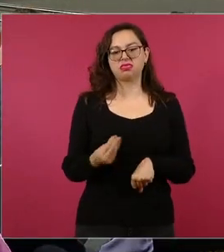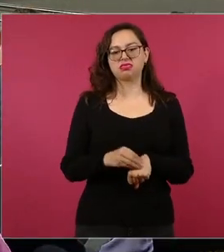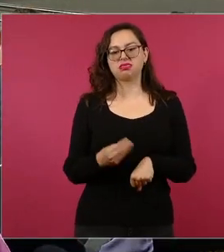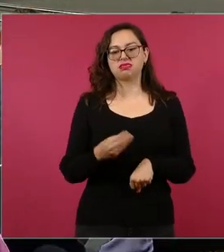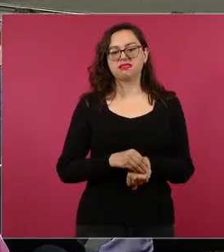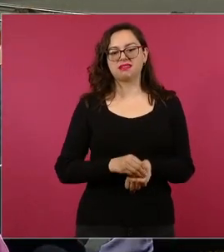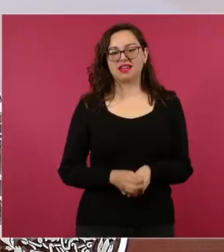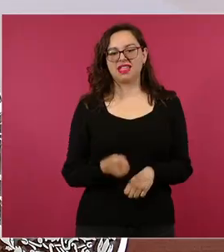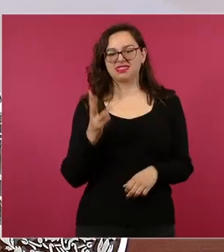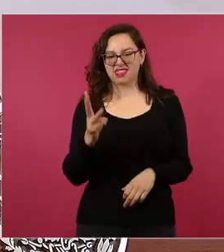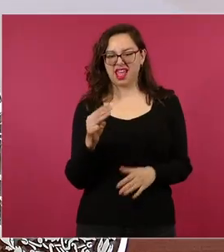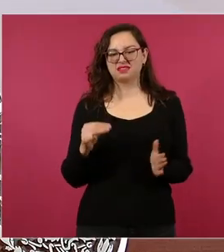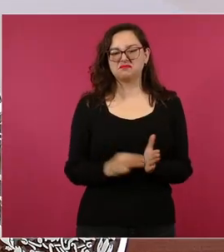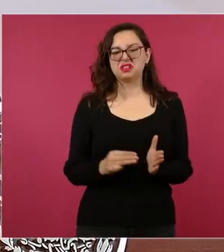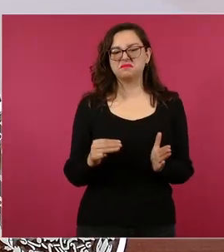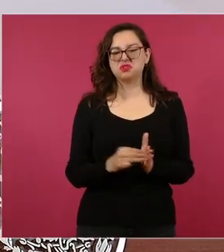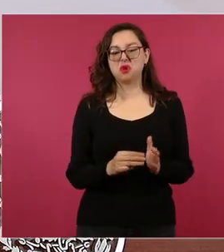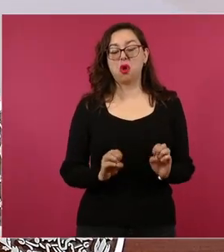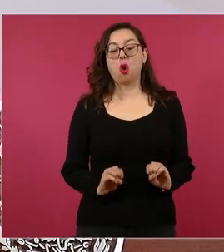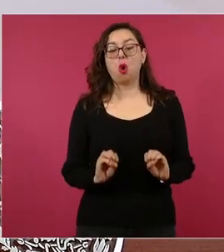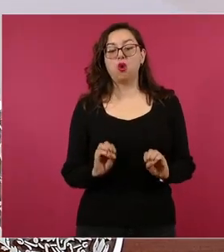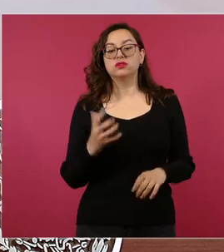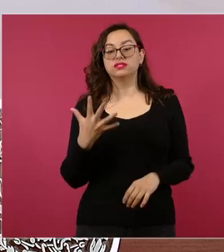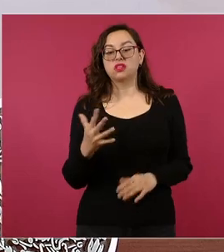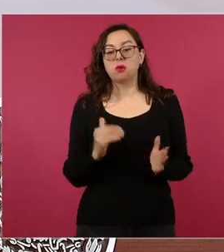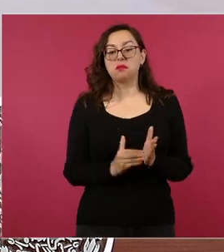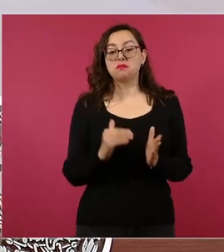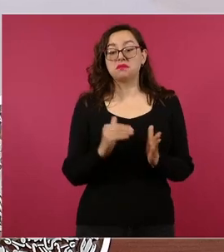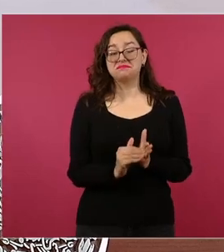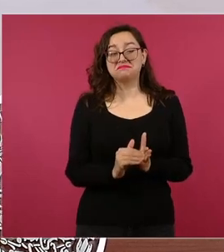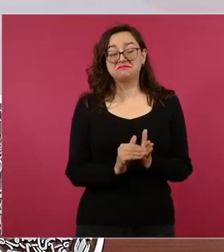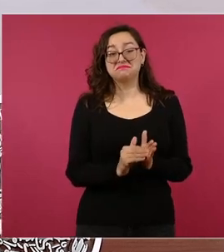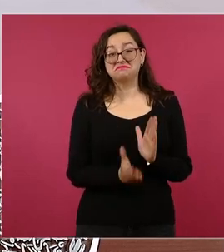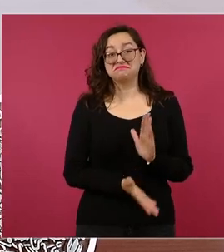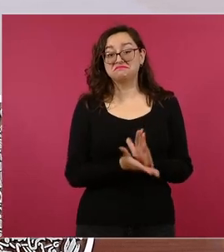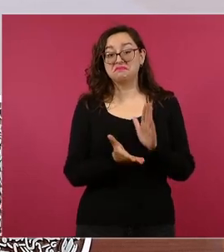o en 5,000 y no la terminaban.